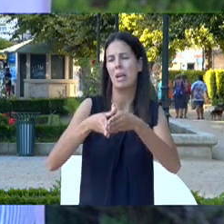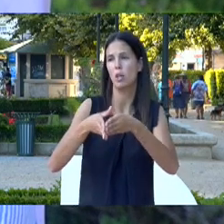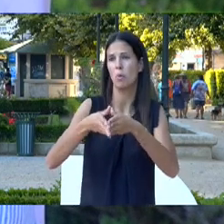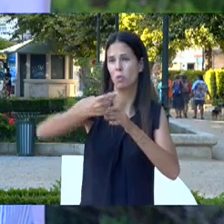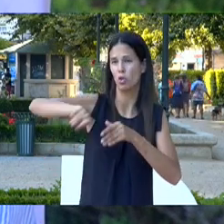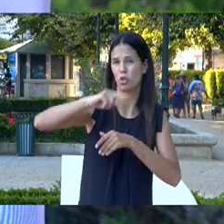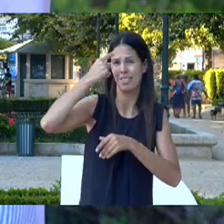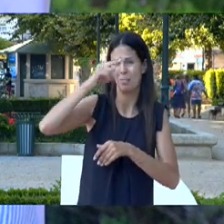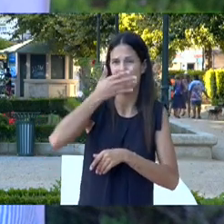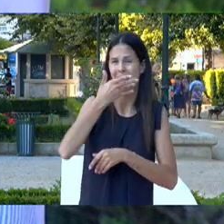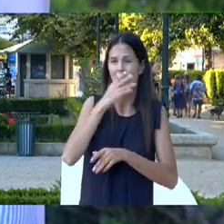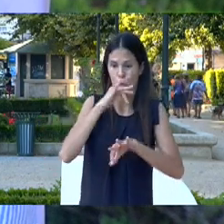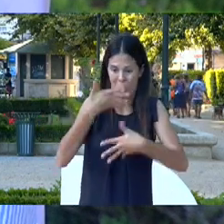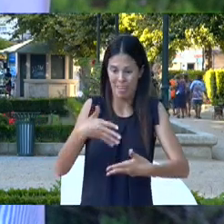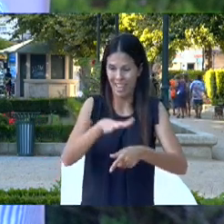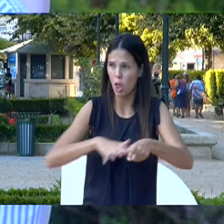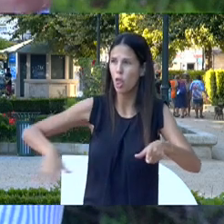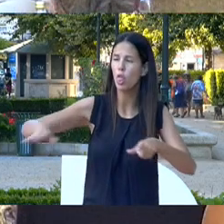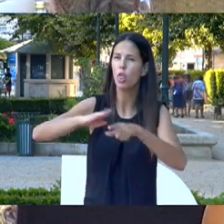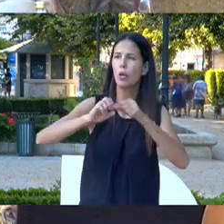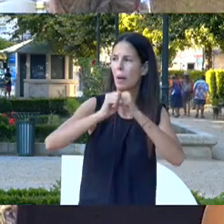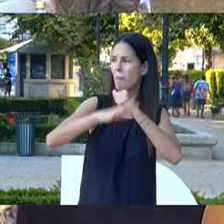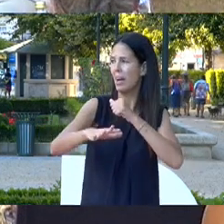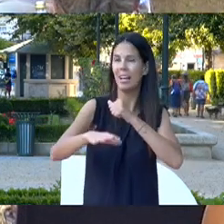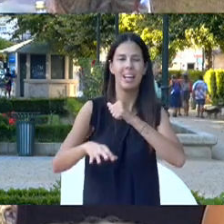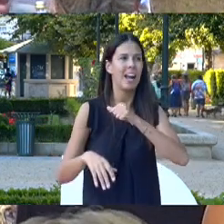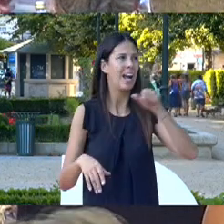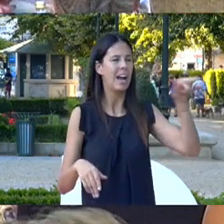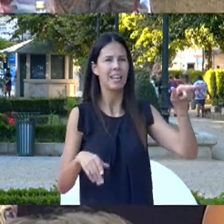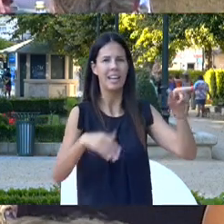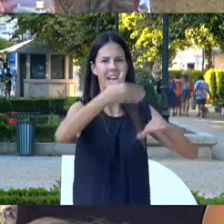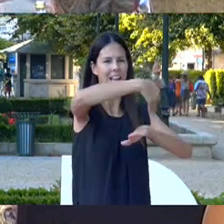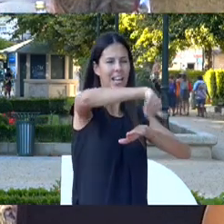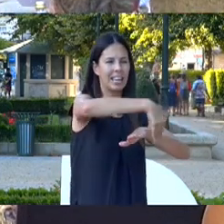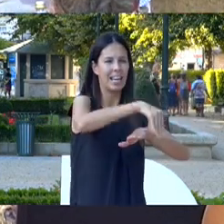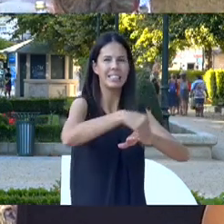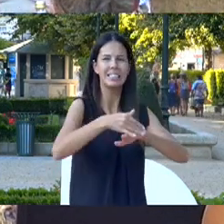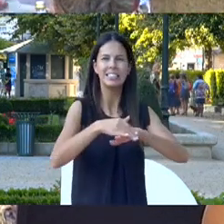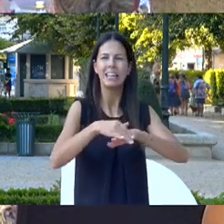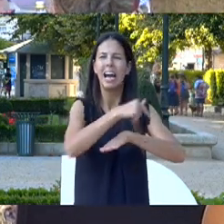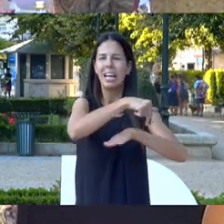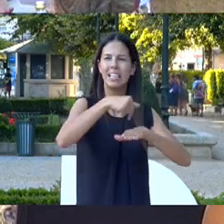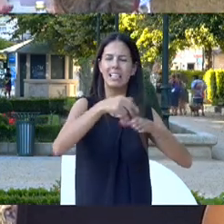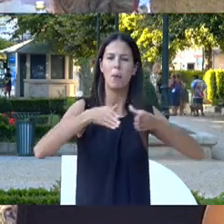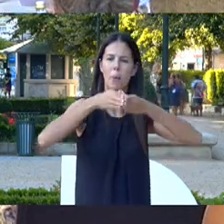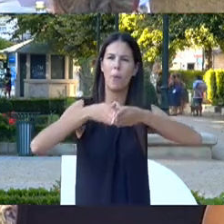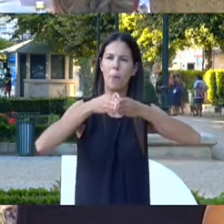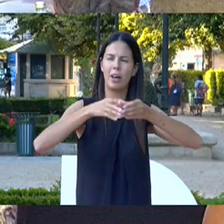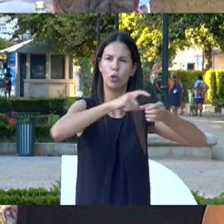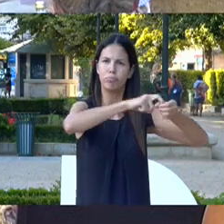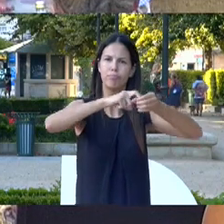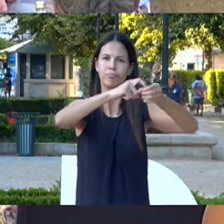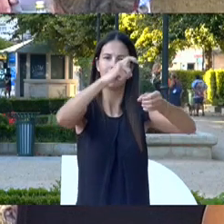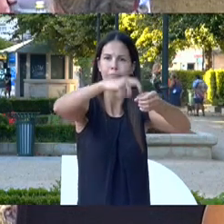hoxe estaríamos no mar. E aí, amarrados á Rúa da Ribeira, estarían as embarcacións